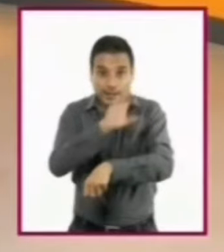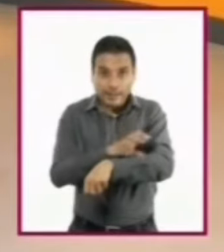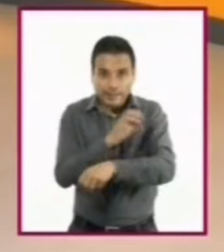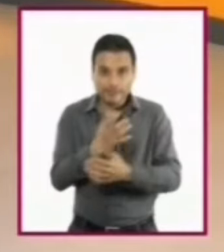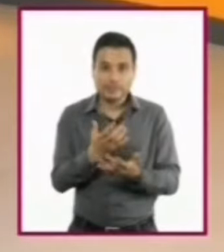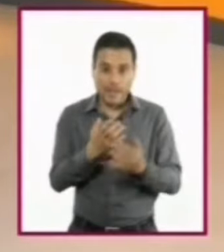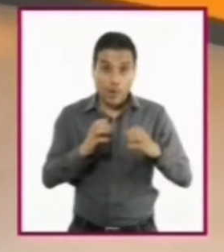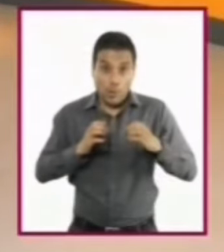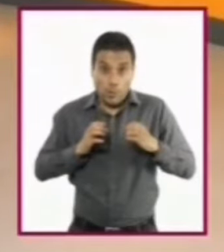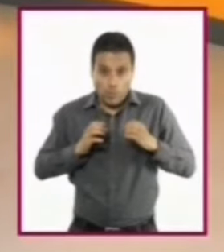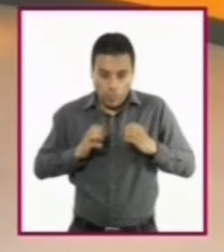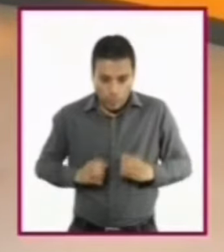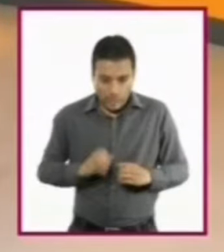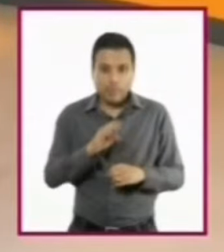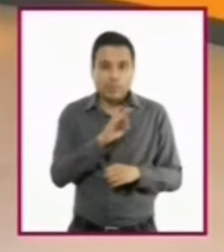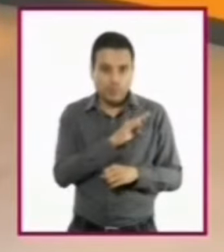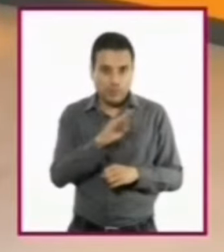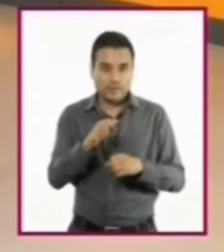sus funciones.